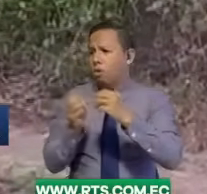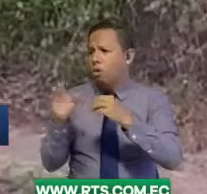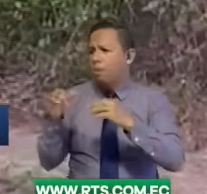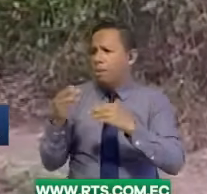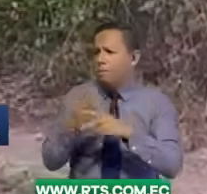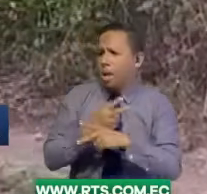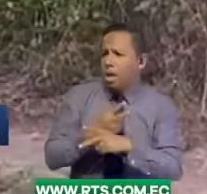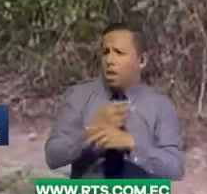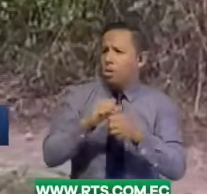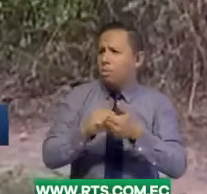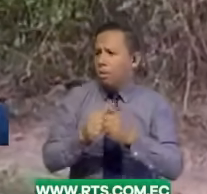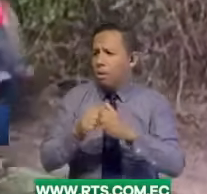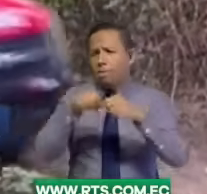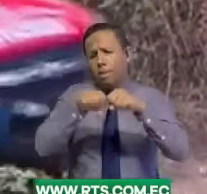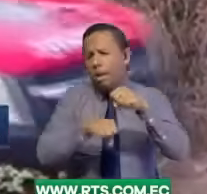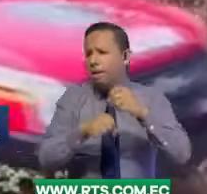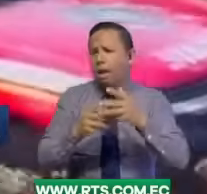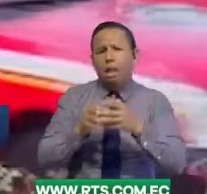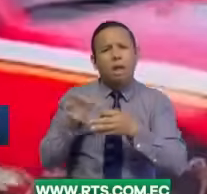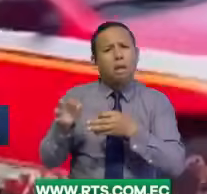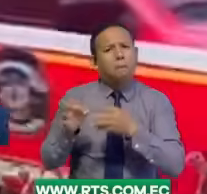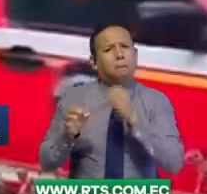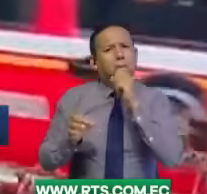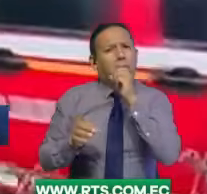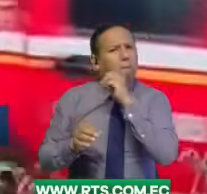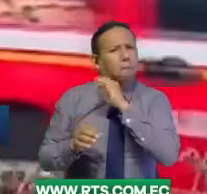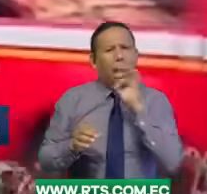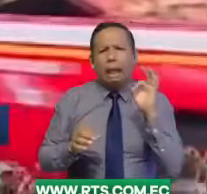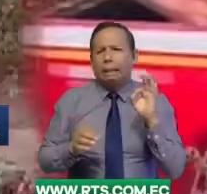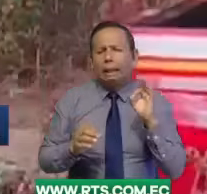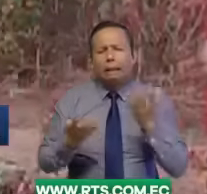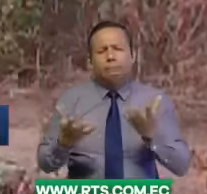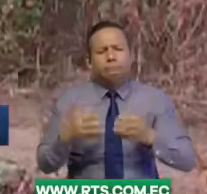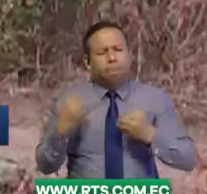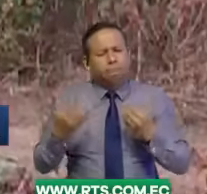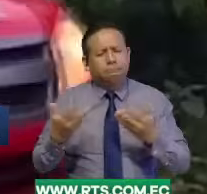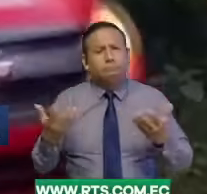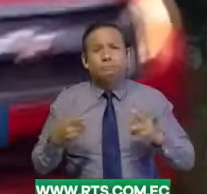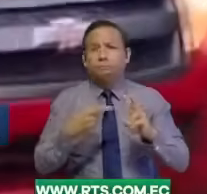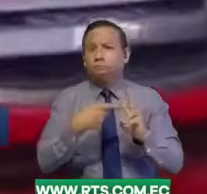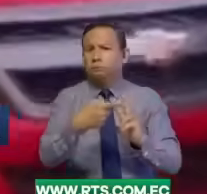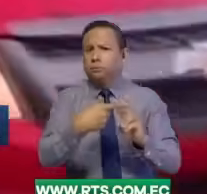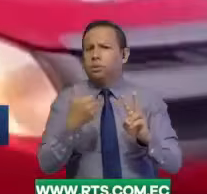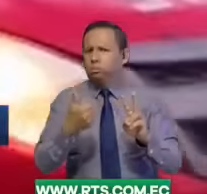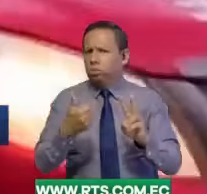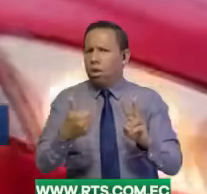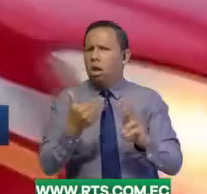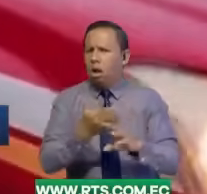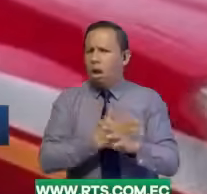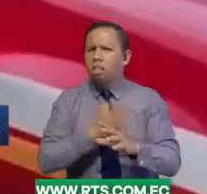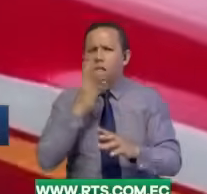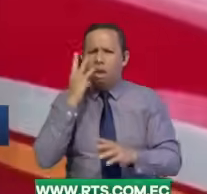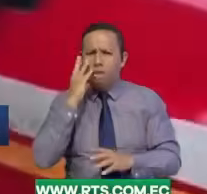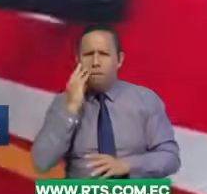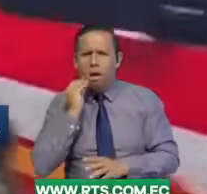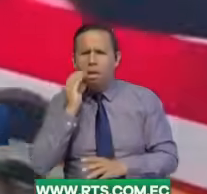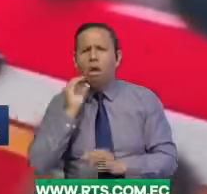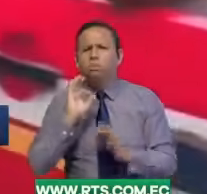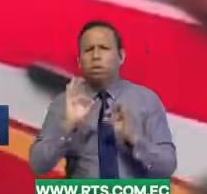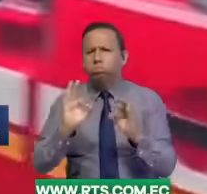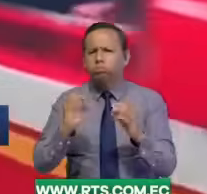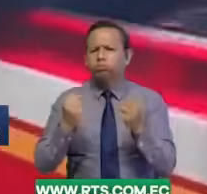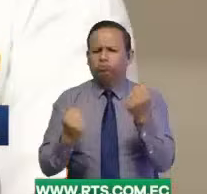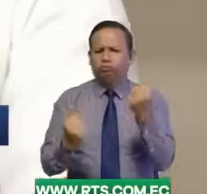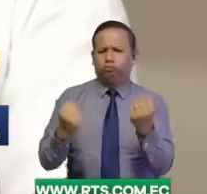o posibles desperfectos del helicóptero. Ambos contaban con el reconocimiento por ser pilotos con amplia experiencia